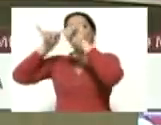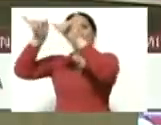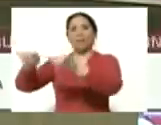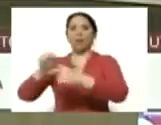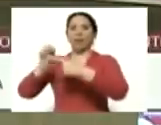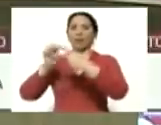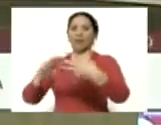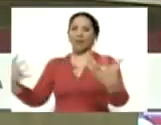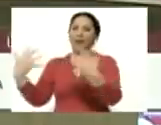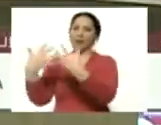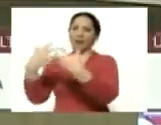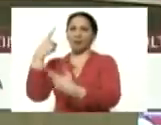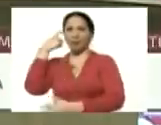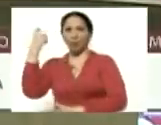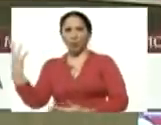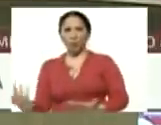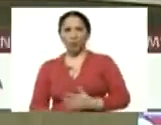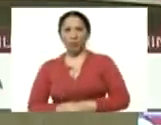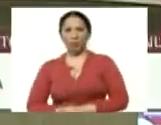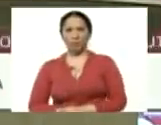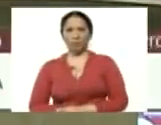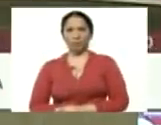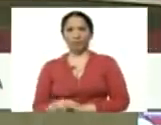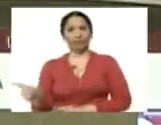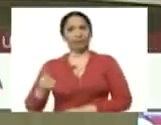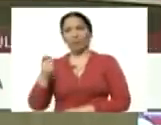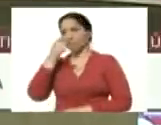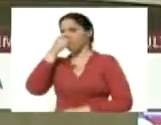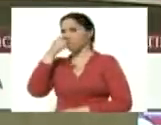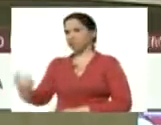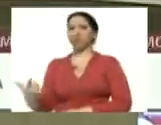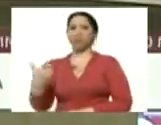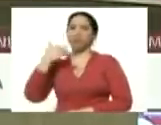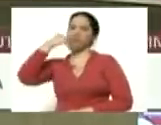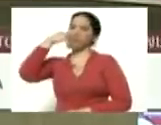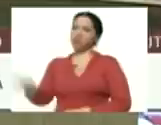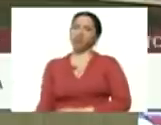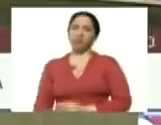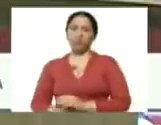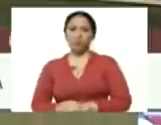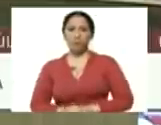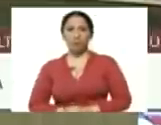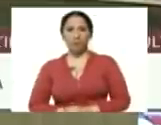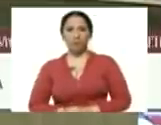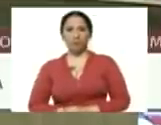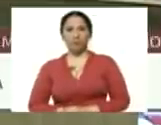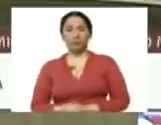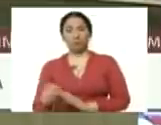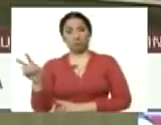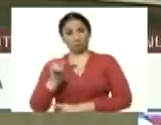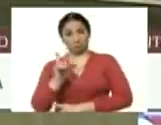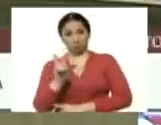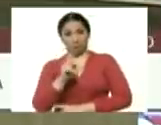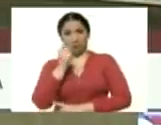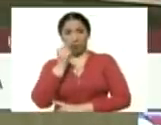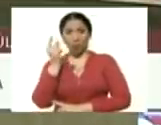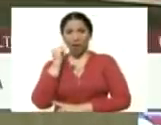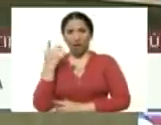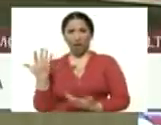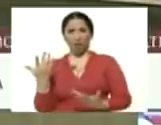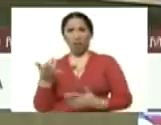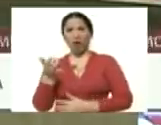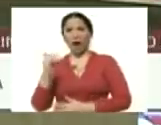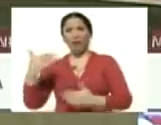de guerra psicológica. No les importa un bledo los venezolanos y venezolanas que